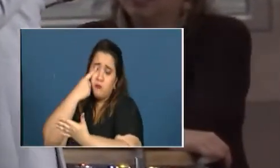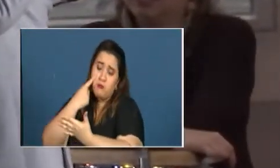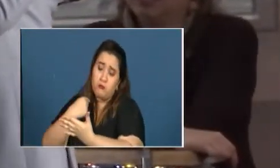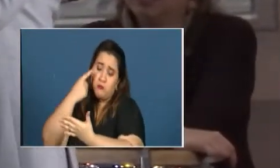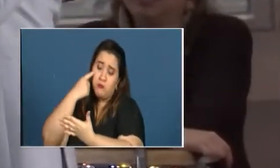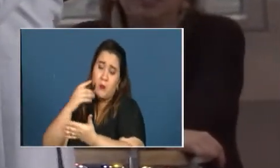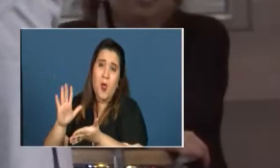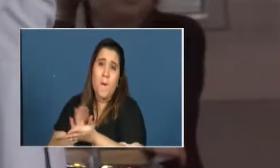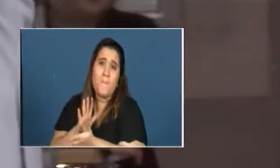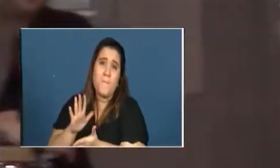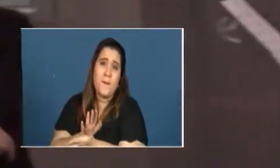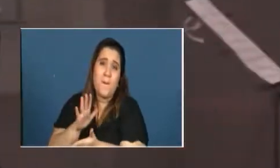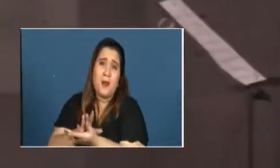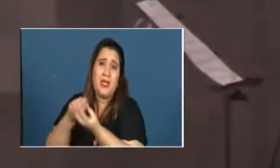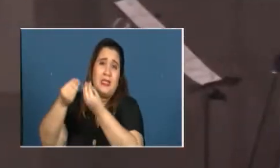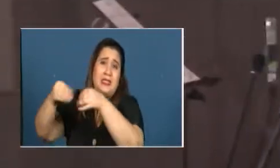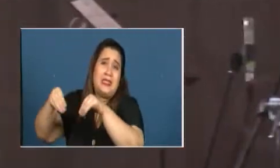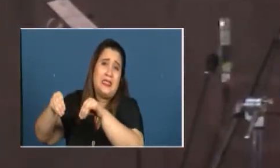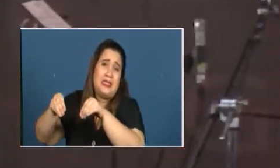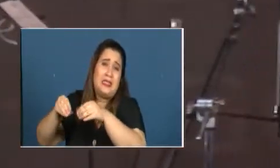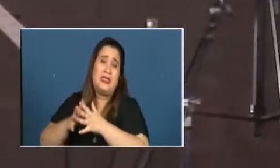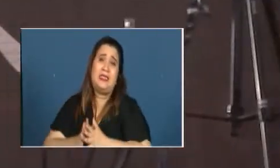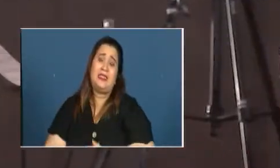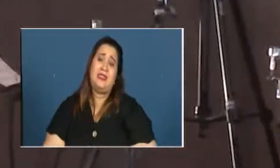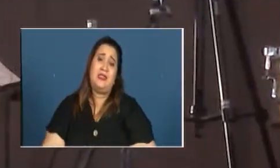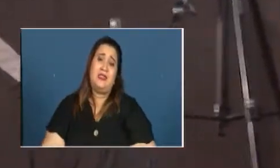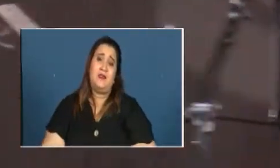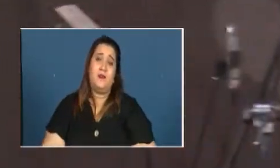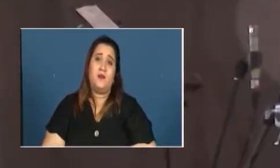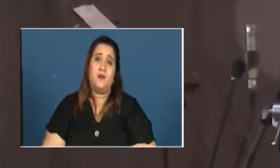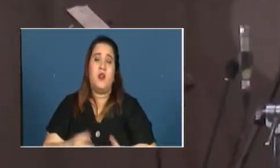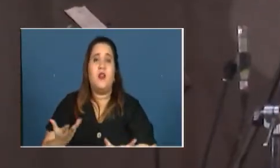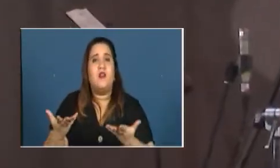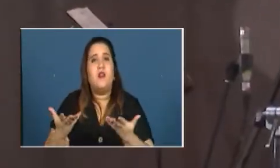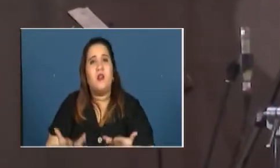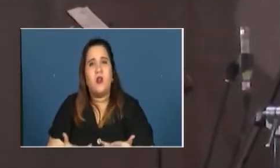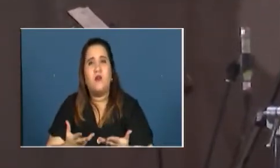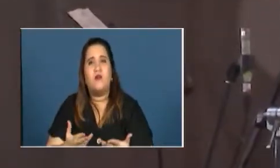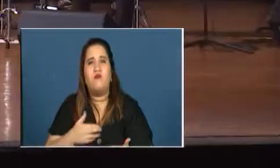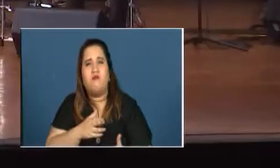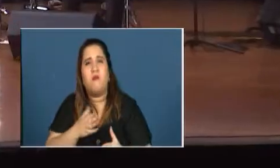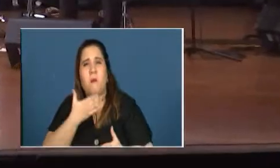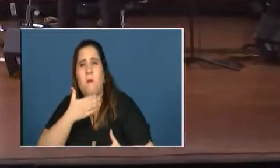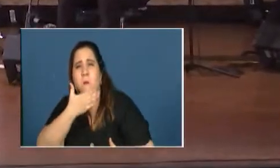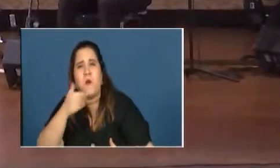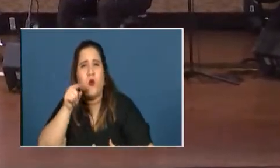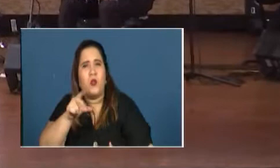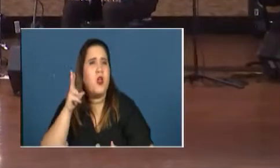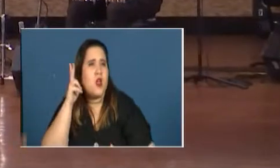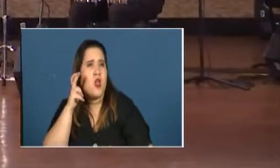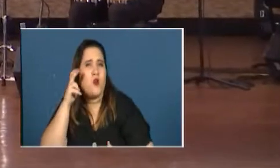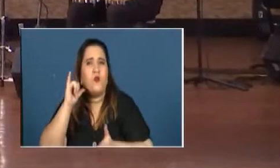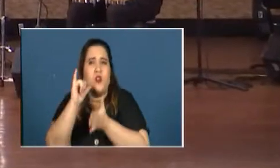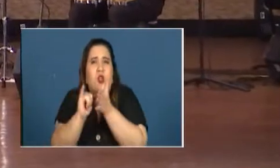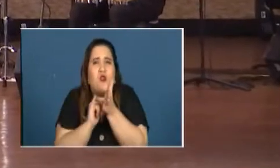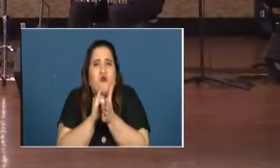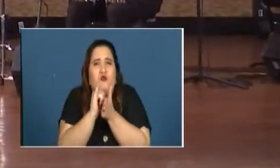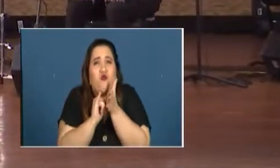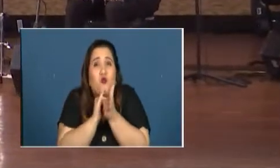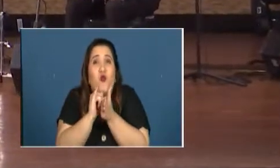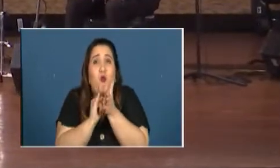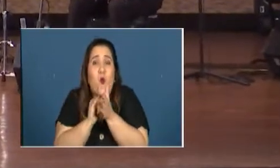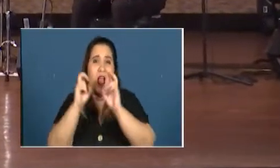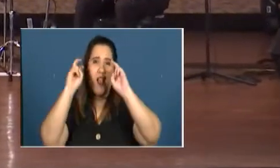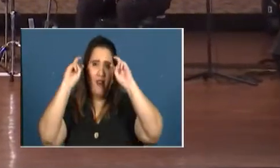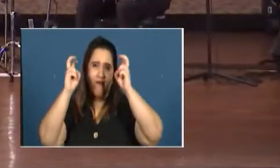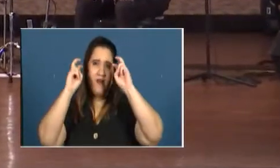todo mojado, todo mojado, todo mojado. Y prefiero que lo escuchen en mi canal de YouTube.